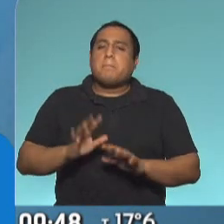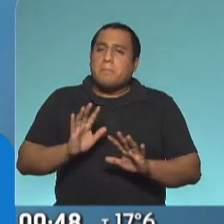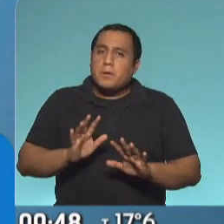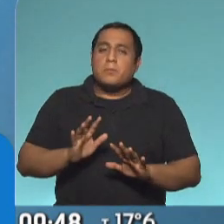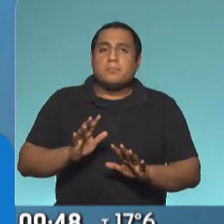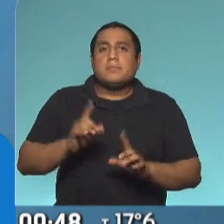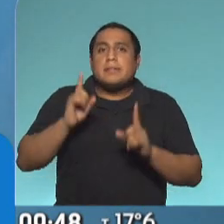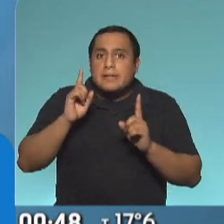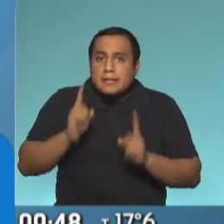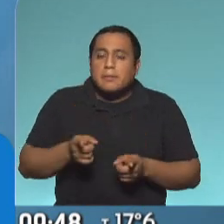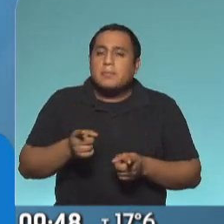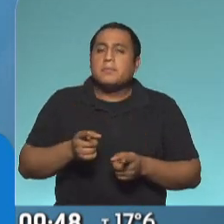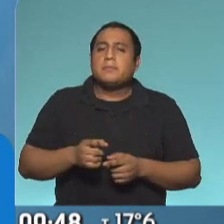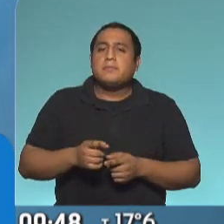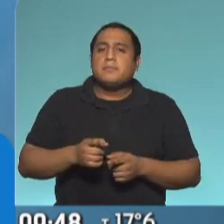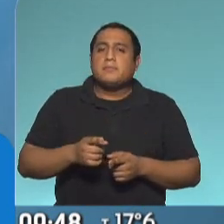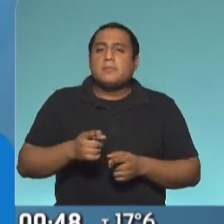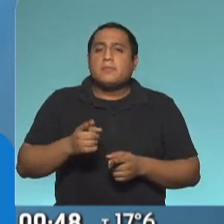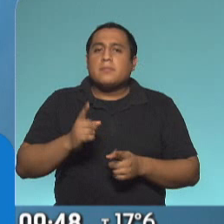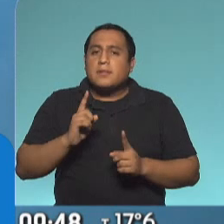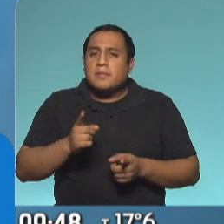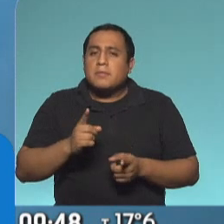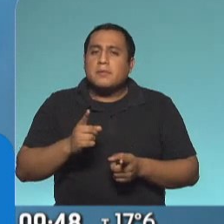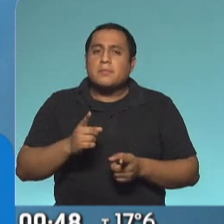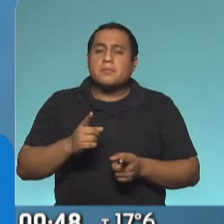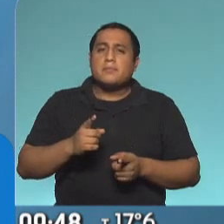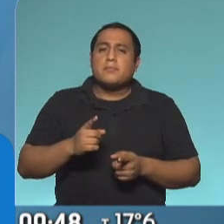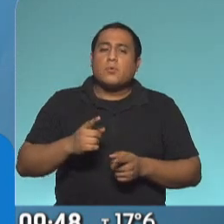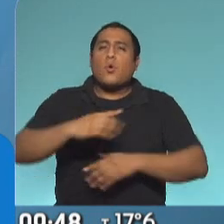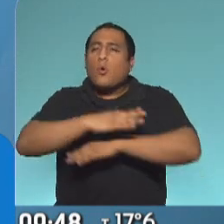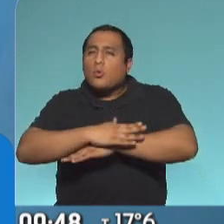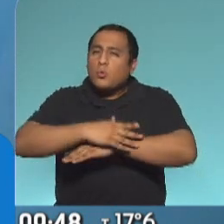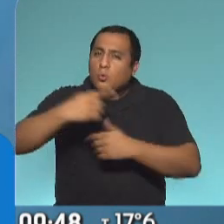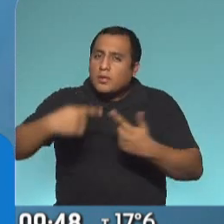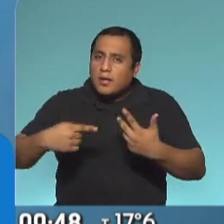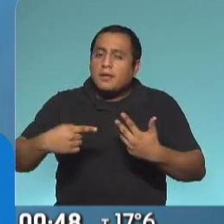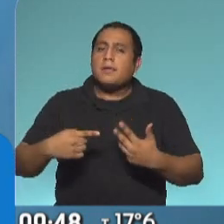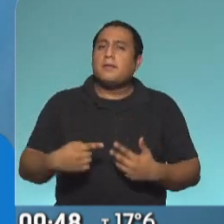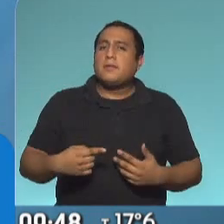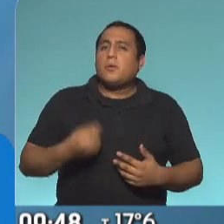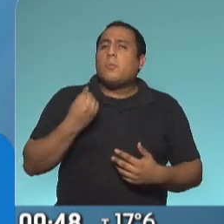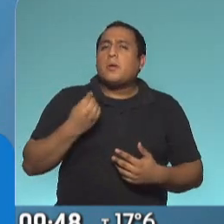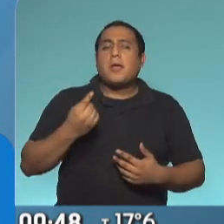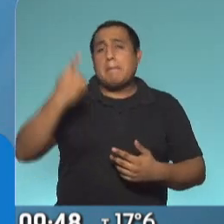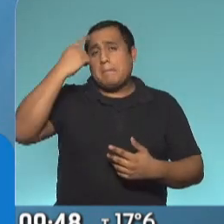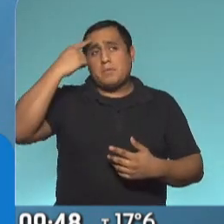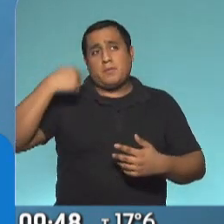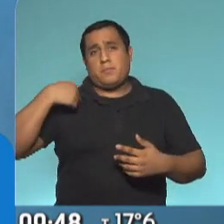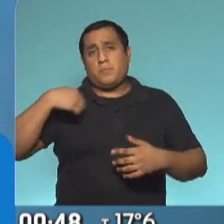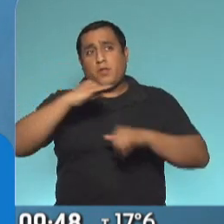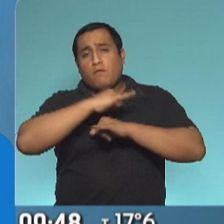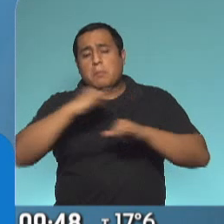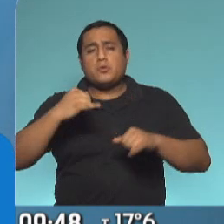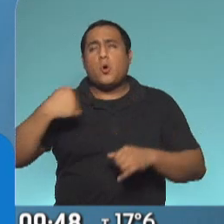aparecen una serie de actitudes que tienen que ver con supuestamente informar o generar